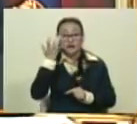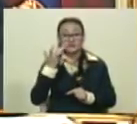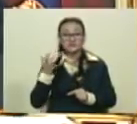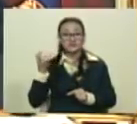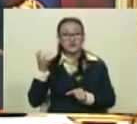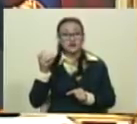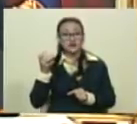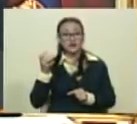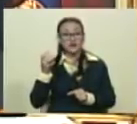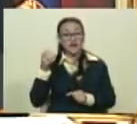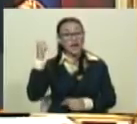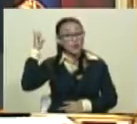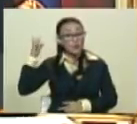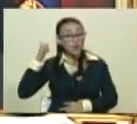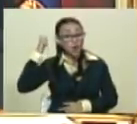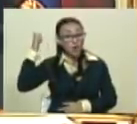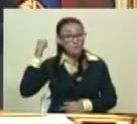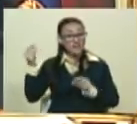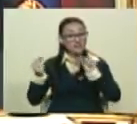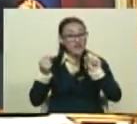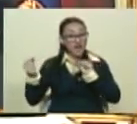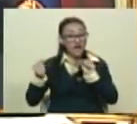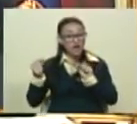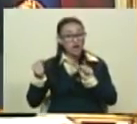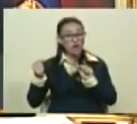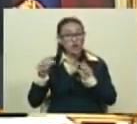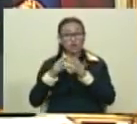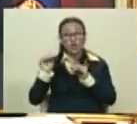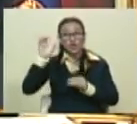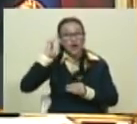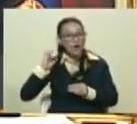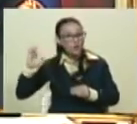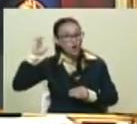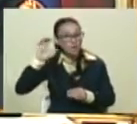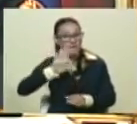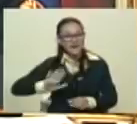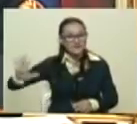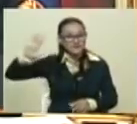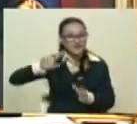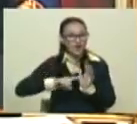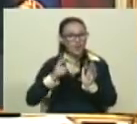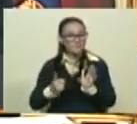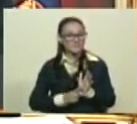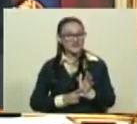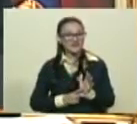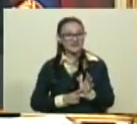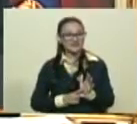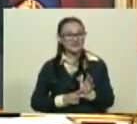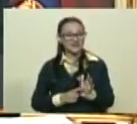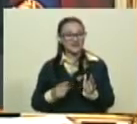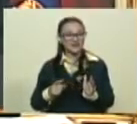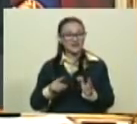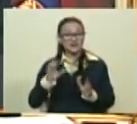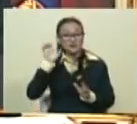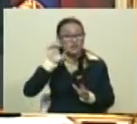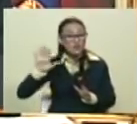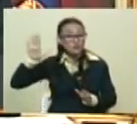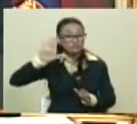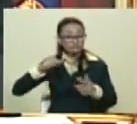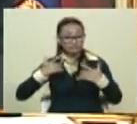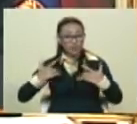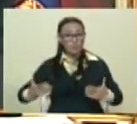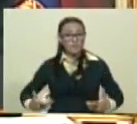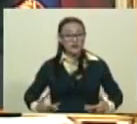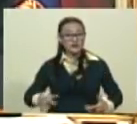el diálogo con Europa, con toda la Europa verdaderamente culta y humanista, y la